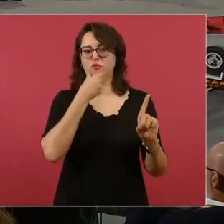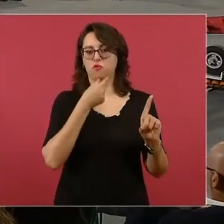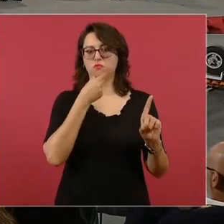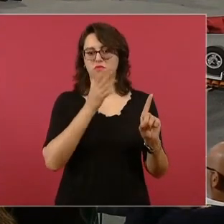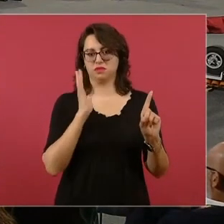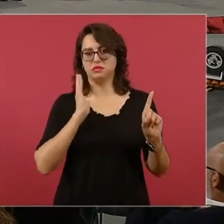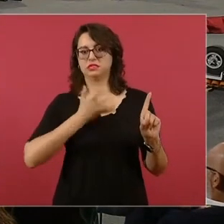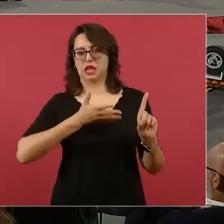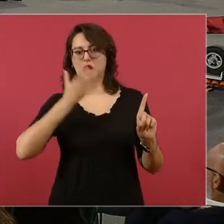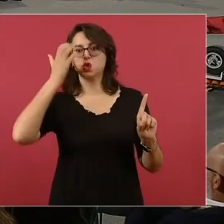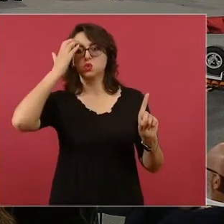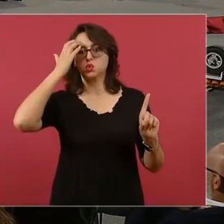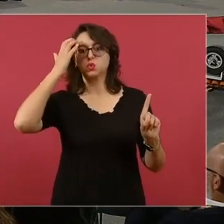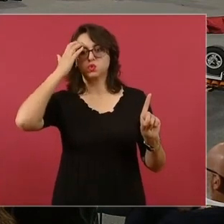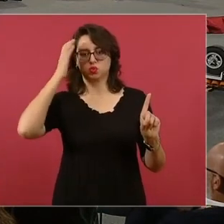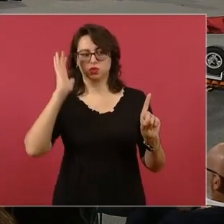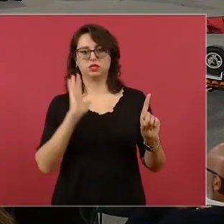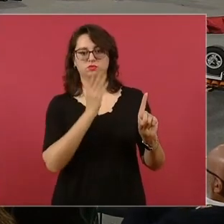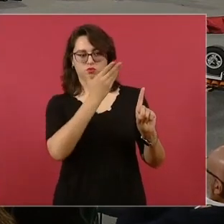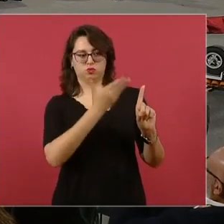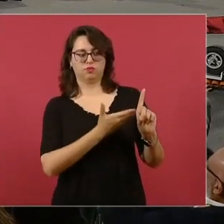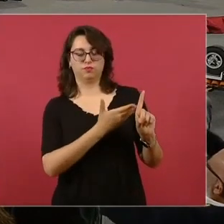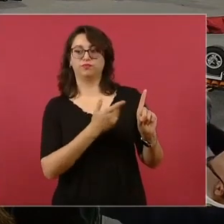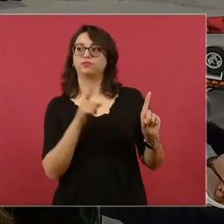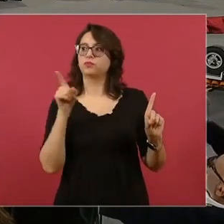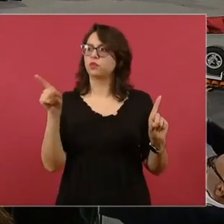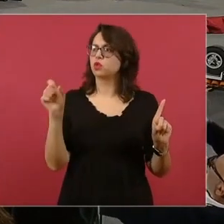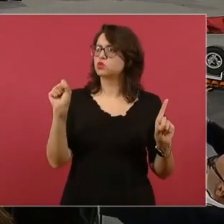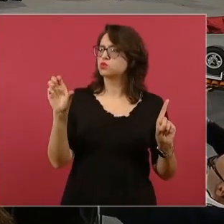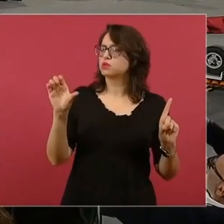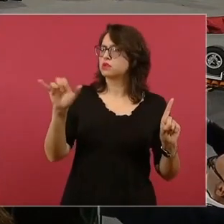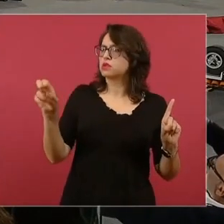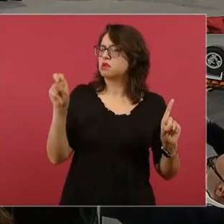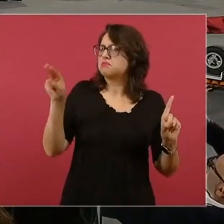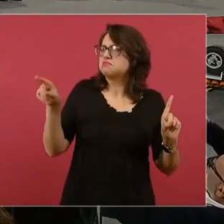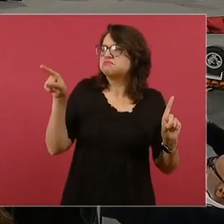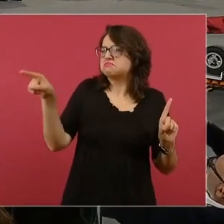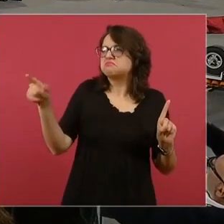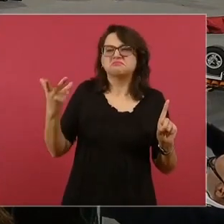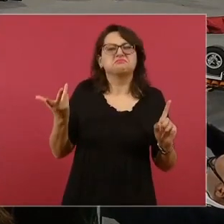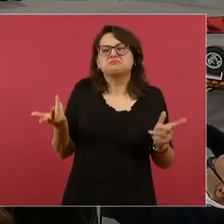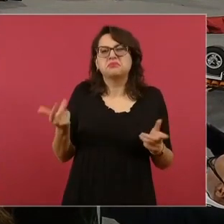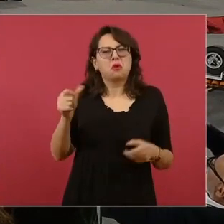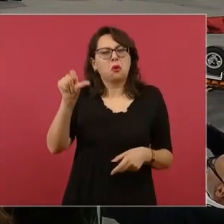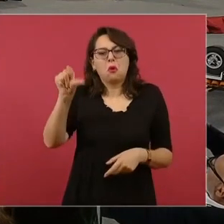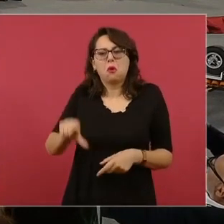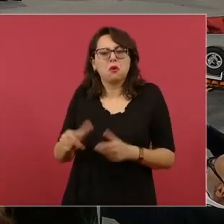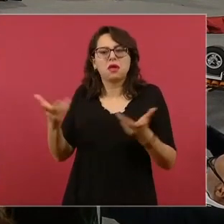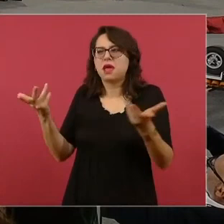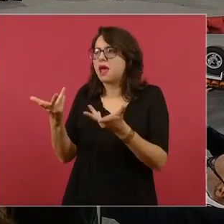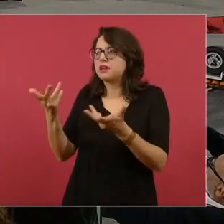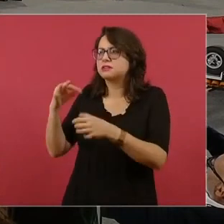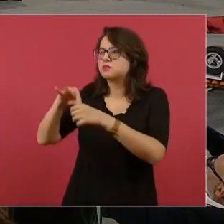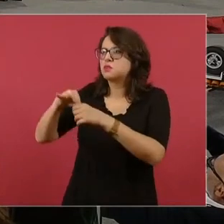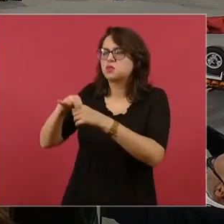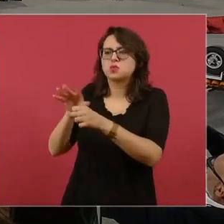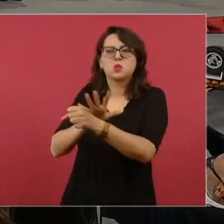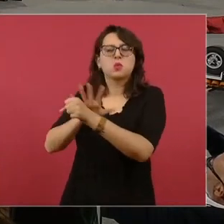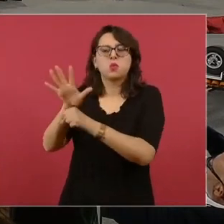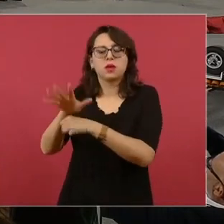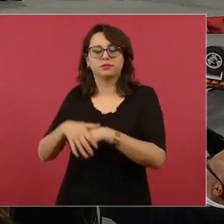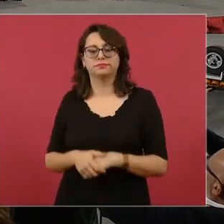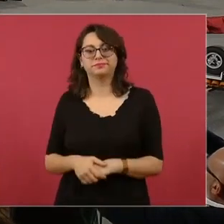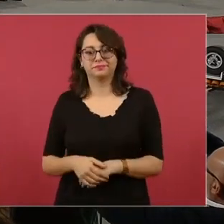vamos a hablar de lo que se dirime hoy en la Suprema Corte de Justicia de la Nación. Comentar que el